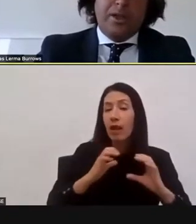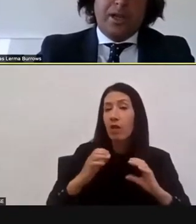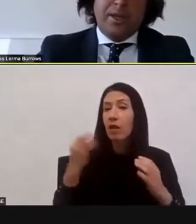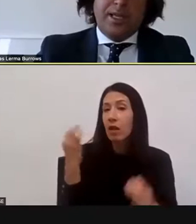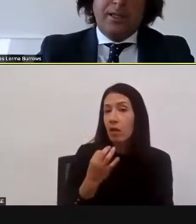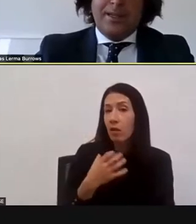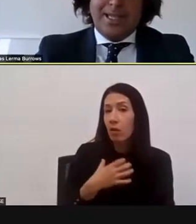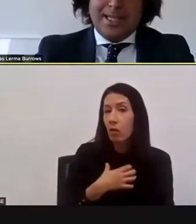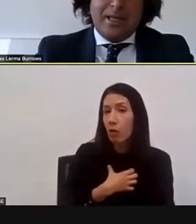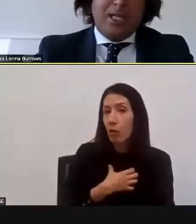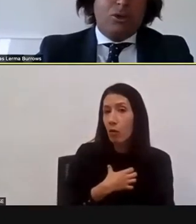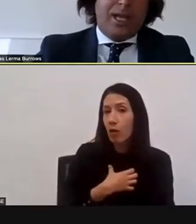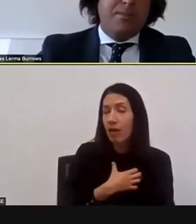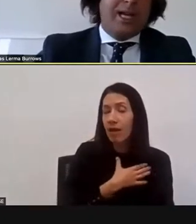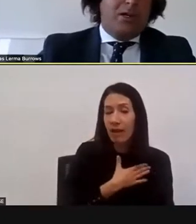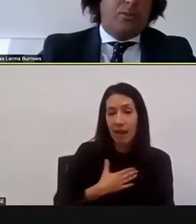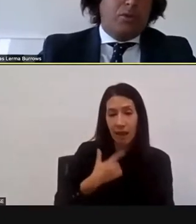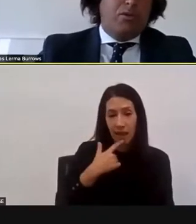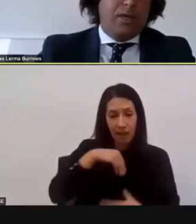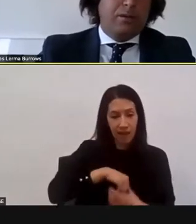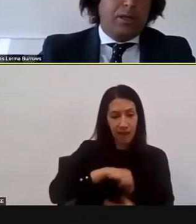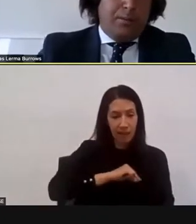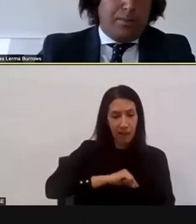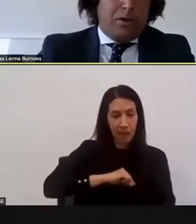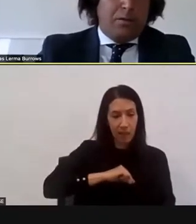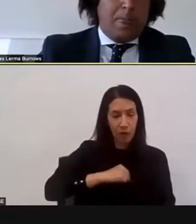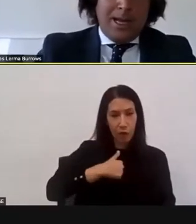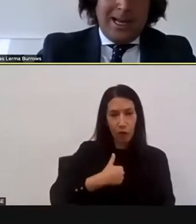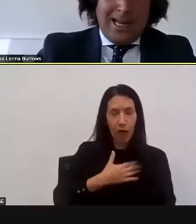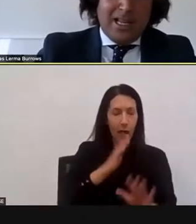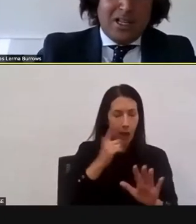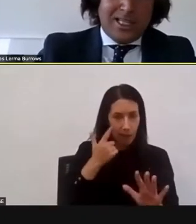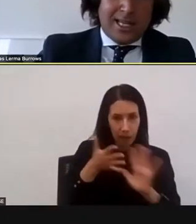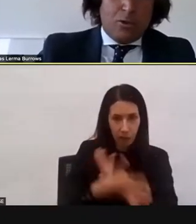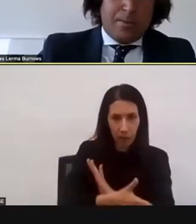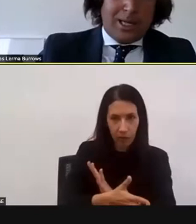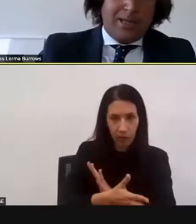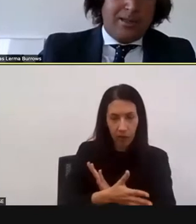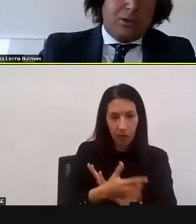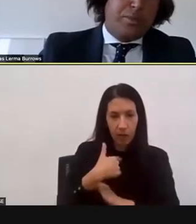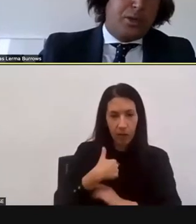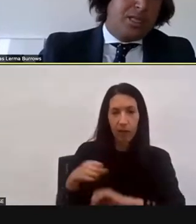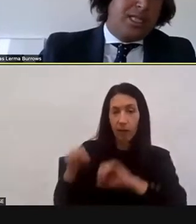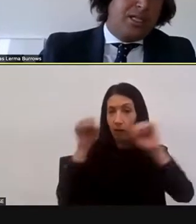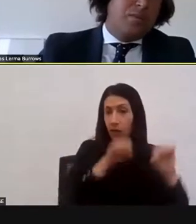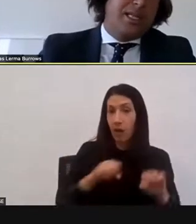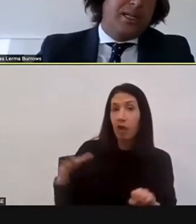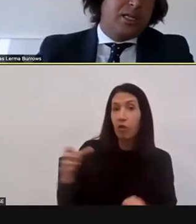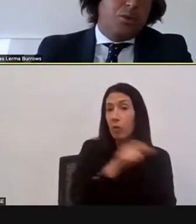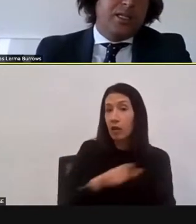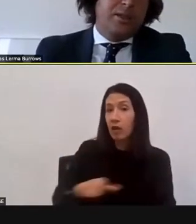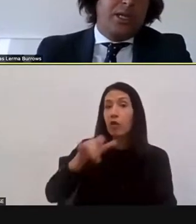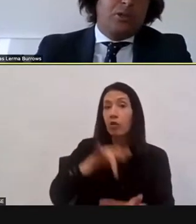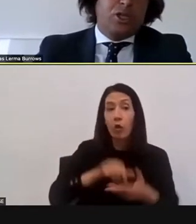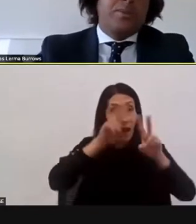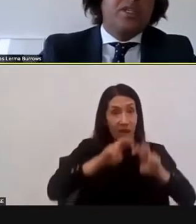hacer depender del sentimiento que anima a quien lo pronuncia. Y me explico. La línea de defensa que toman prácticamente todas las personas que están siendo investigadas por este